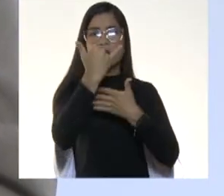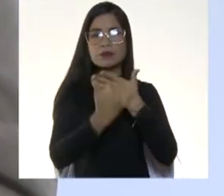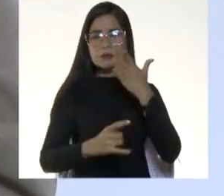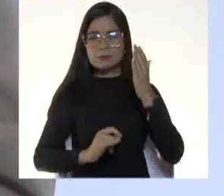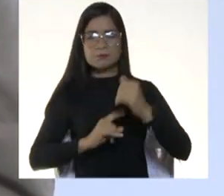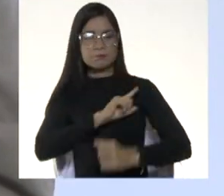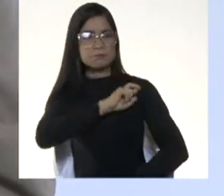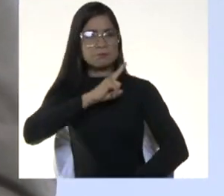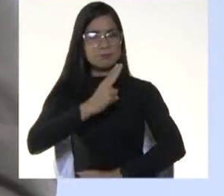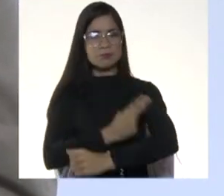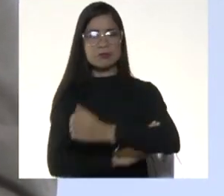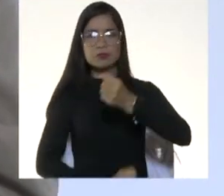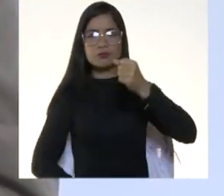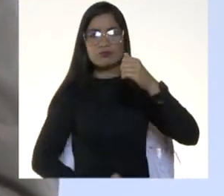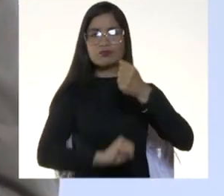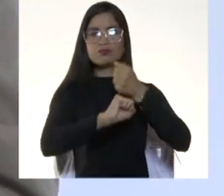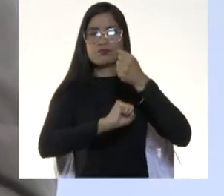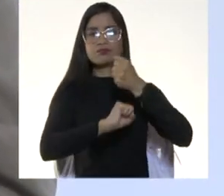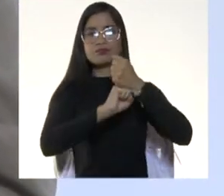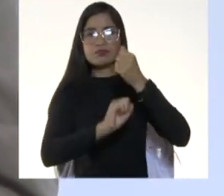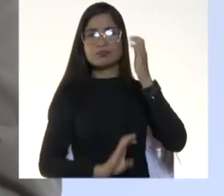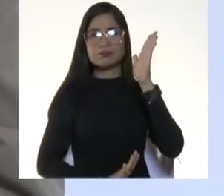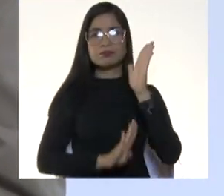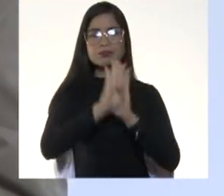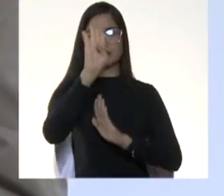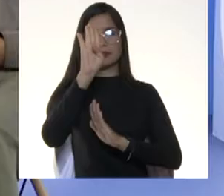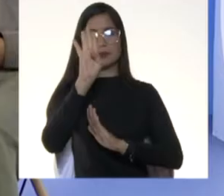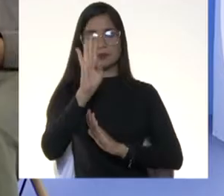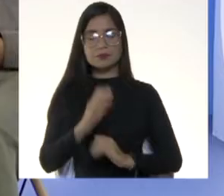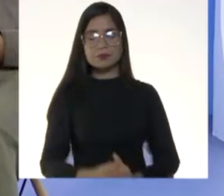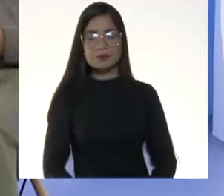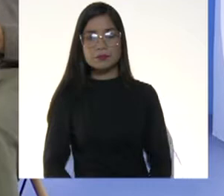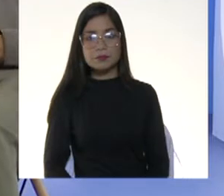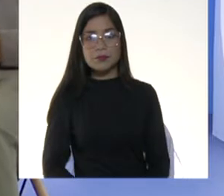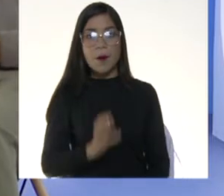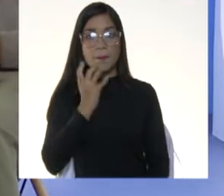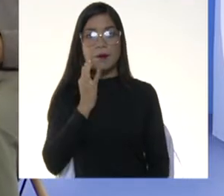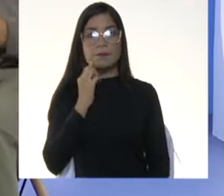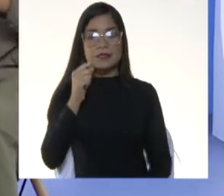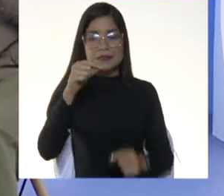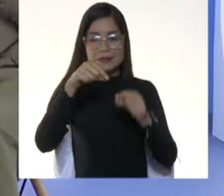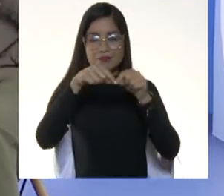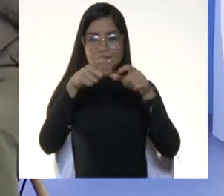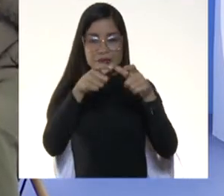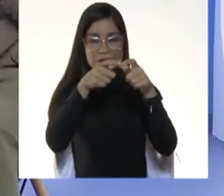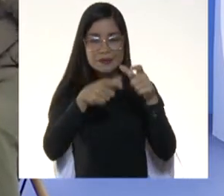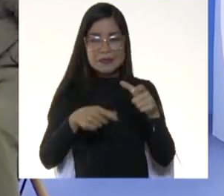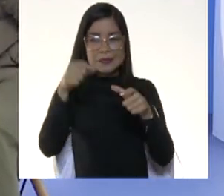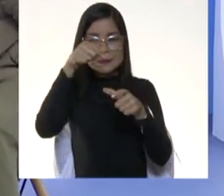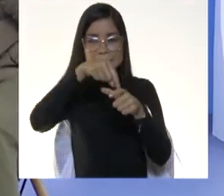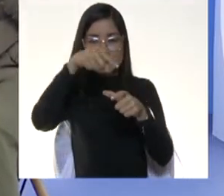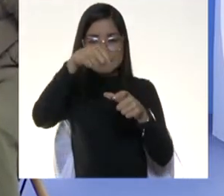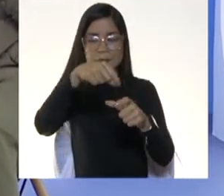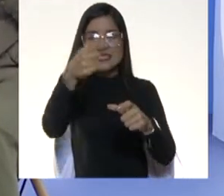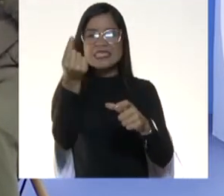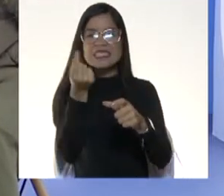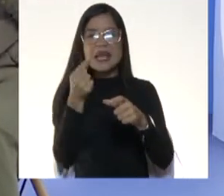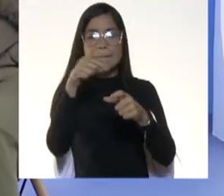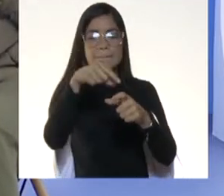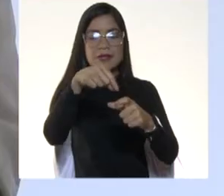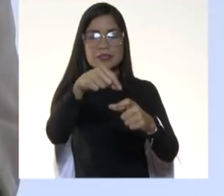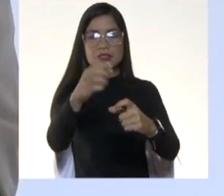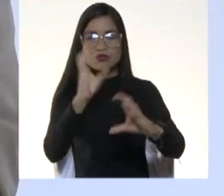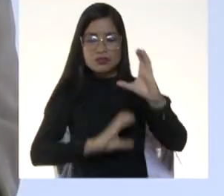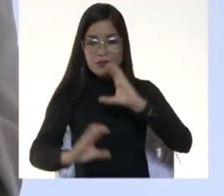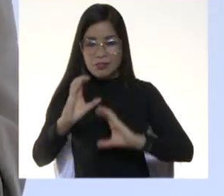programas, como programas en función de el semillero científico. Esos elementos ayudan a